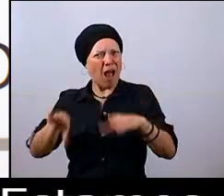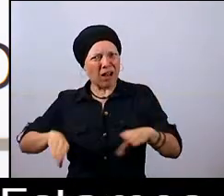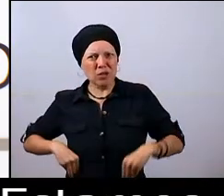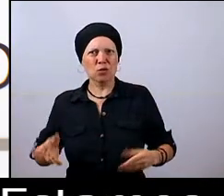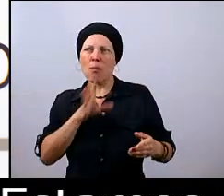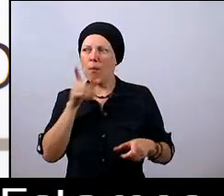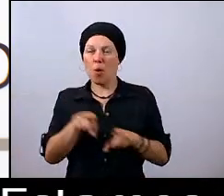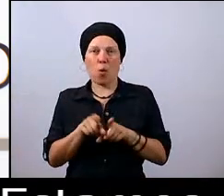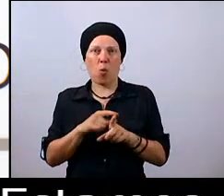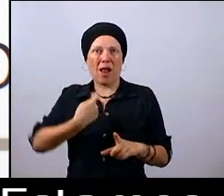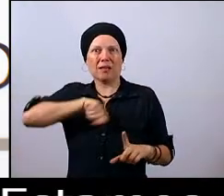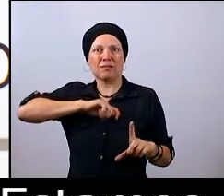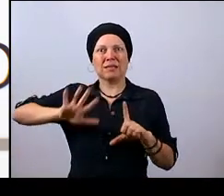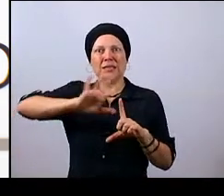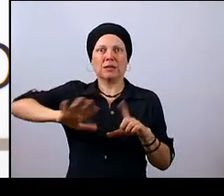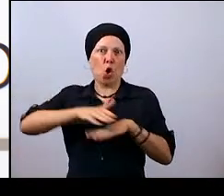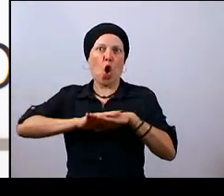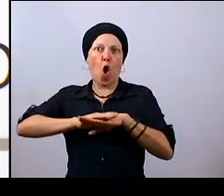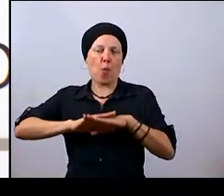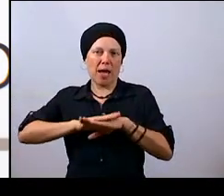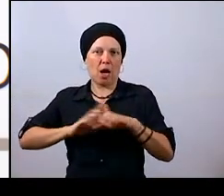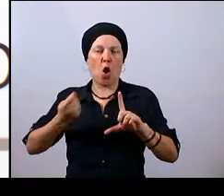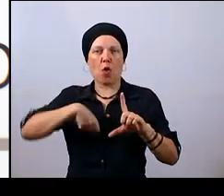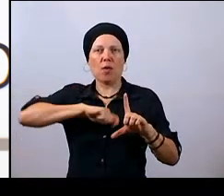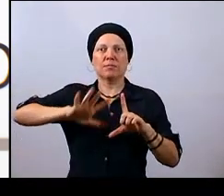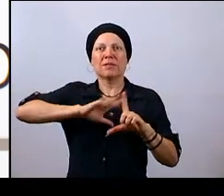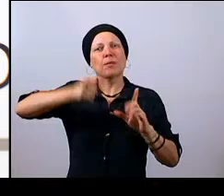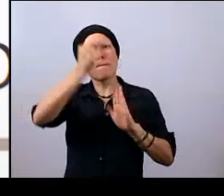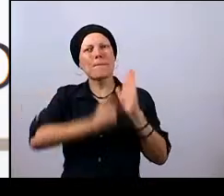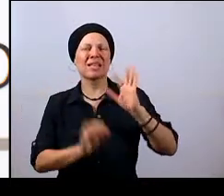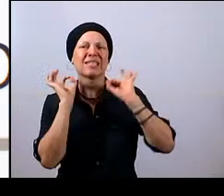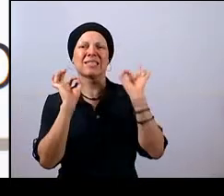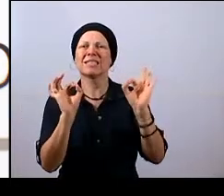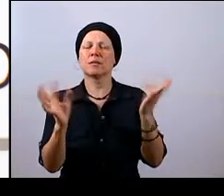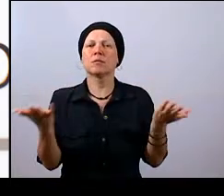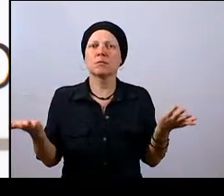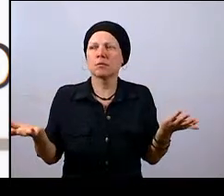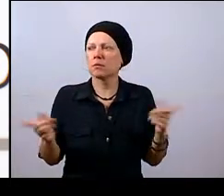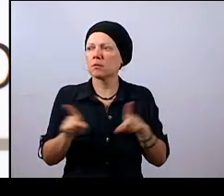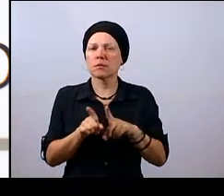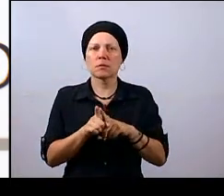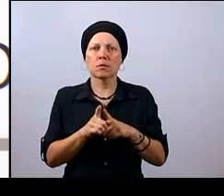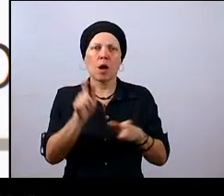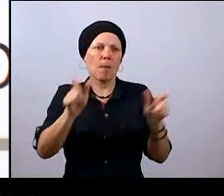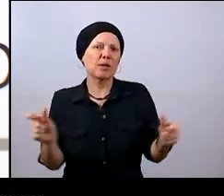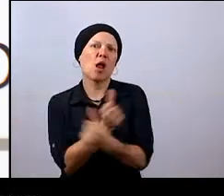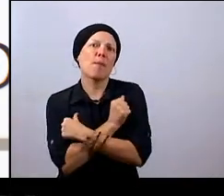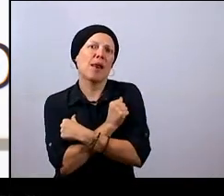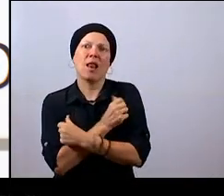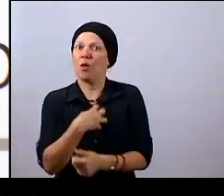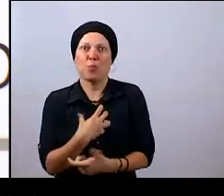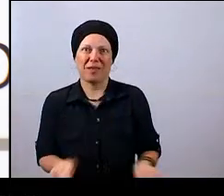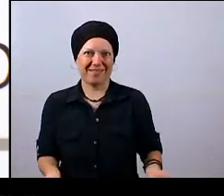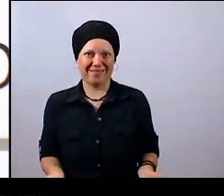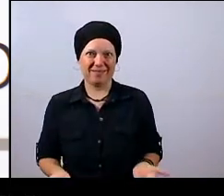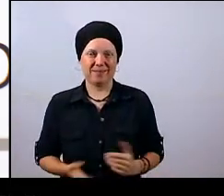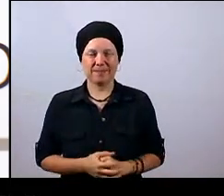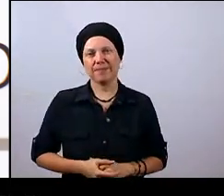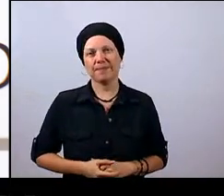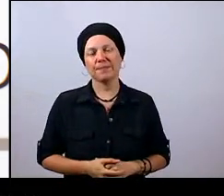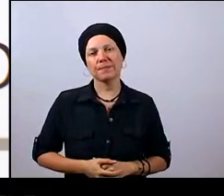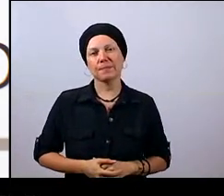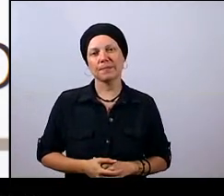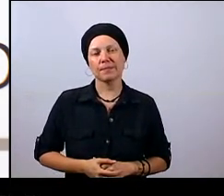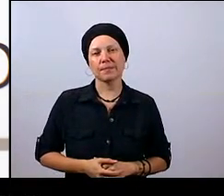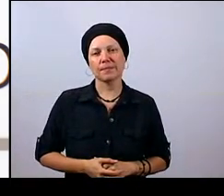como Estado y que ejecute medidas concretas, determinadas, que la gente no puede esperar, ¿eh?